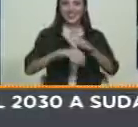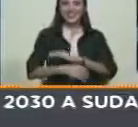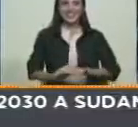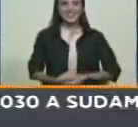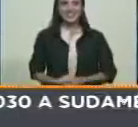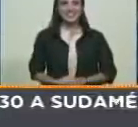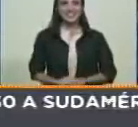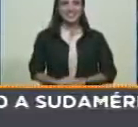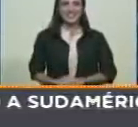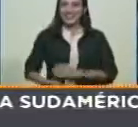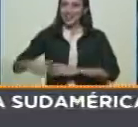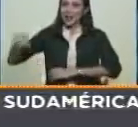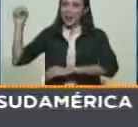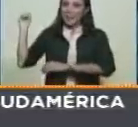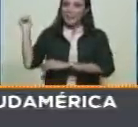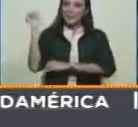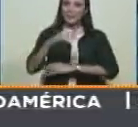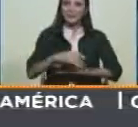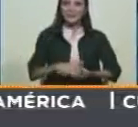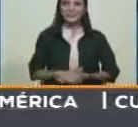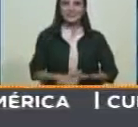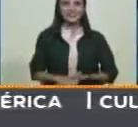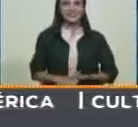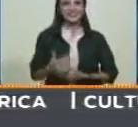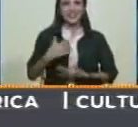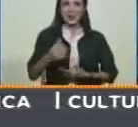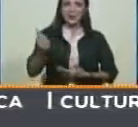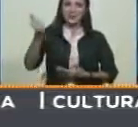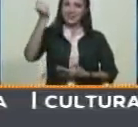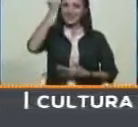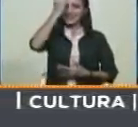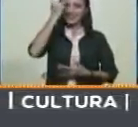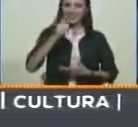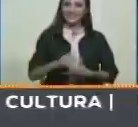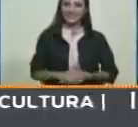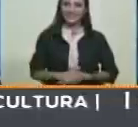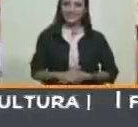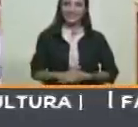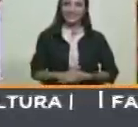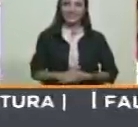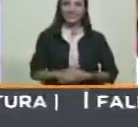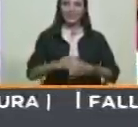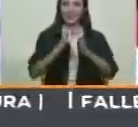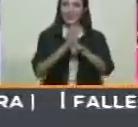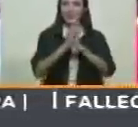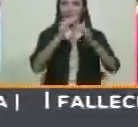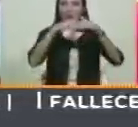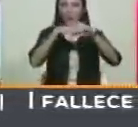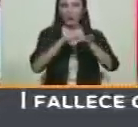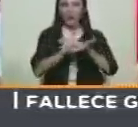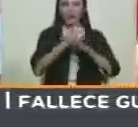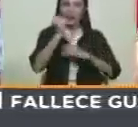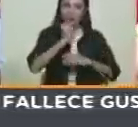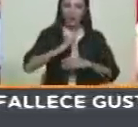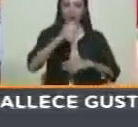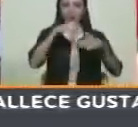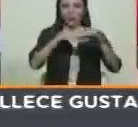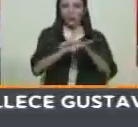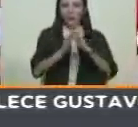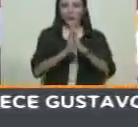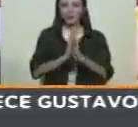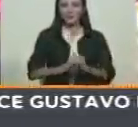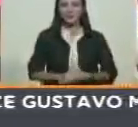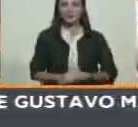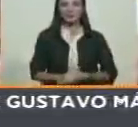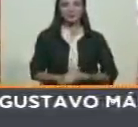mango y de repente voltee lucentum le pegaron un mango aquí en la oreja por favor guarden de estos capitales escalona